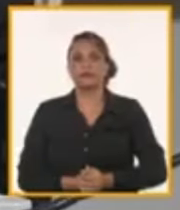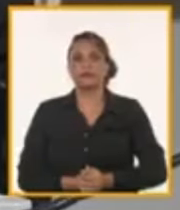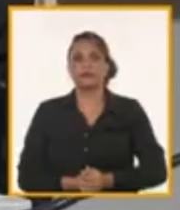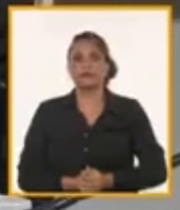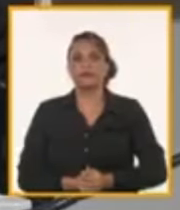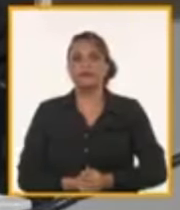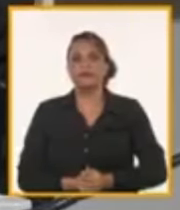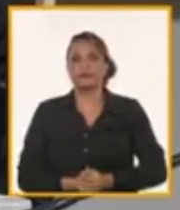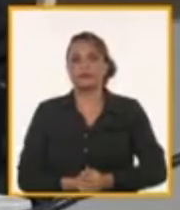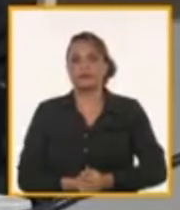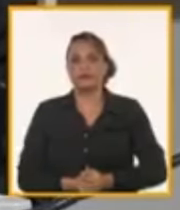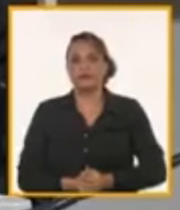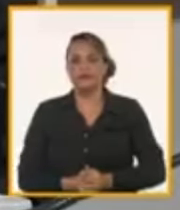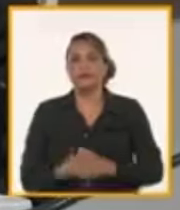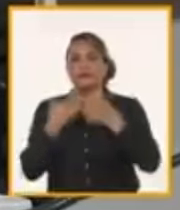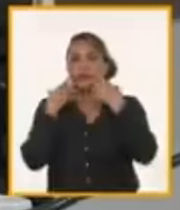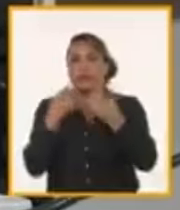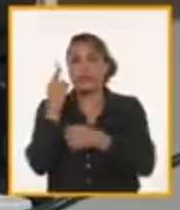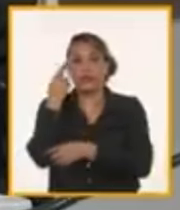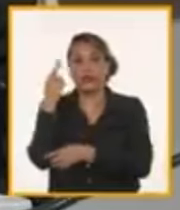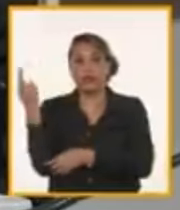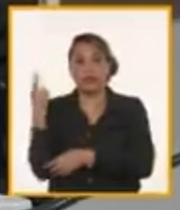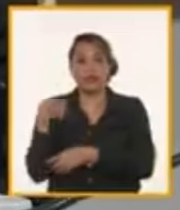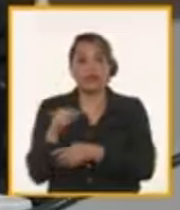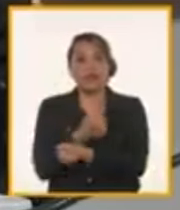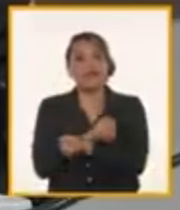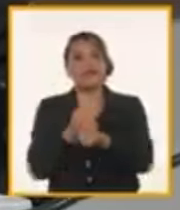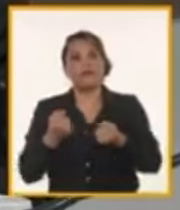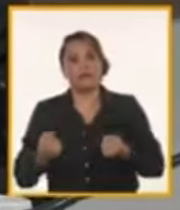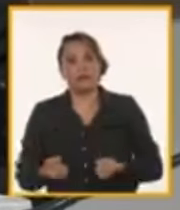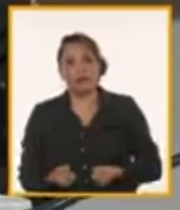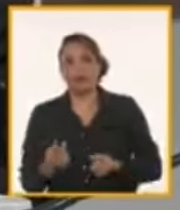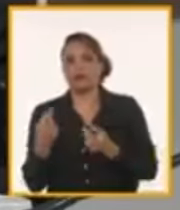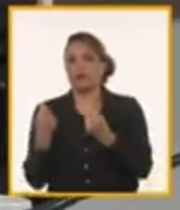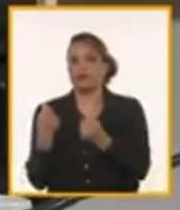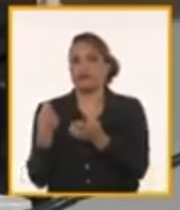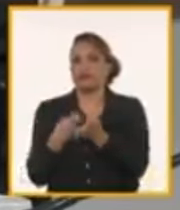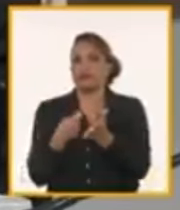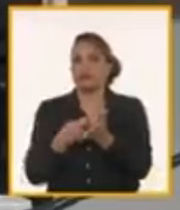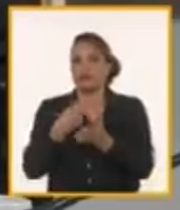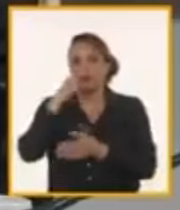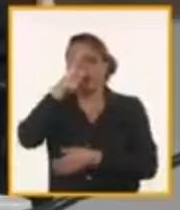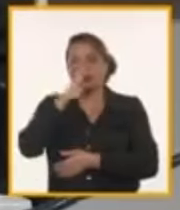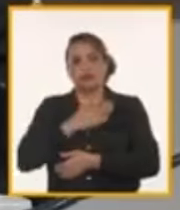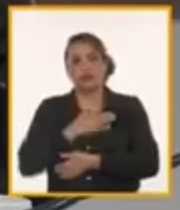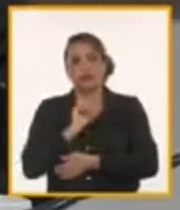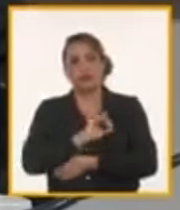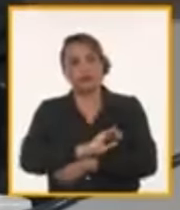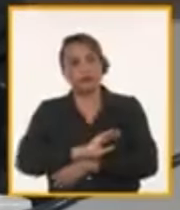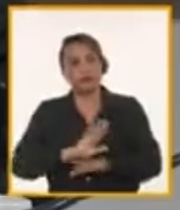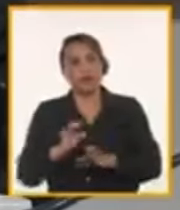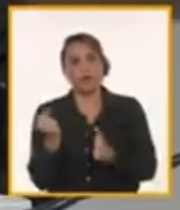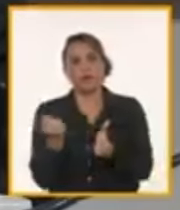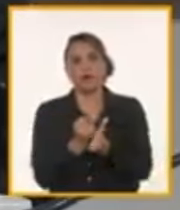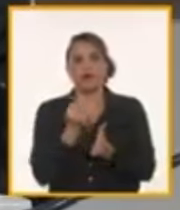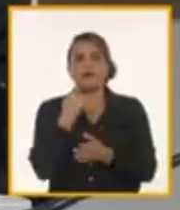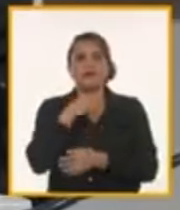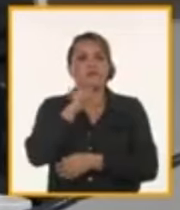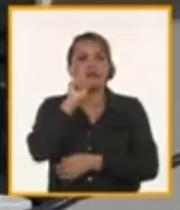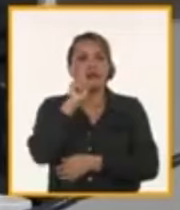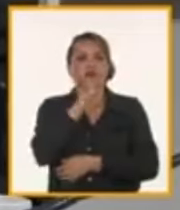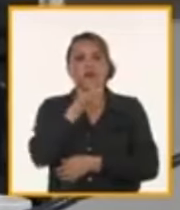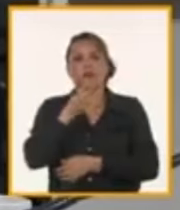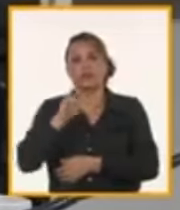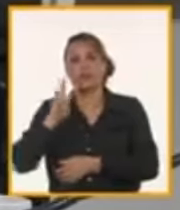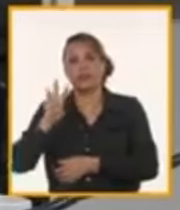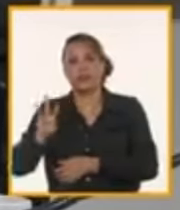recordar Sin lugar a dudas el esfuerzo presupuestario que esto ha significado para el país que fue aprobado a finales del 2023 en la asamblea